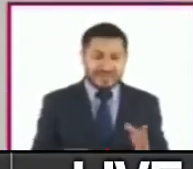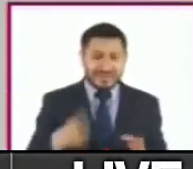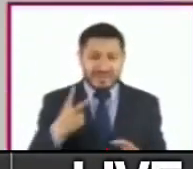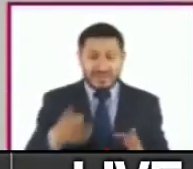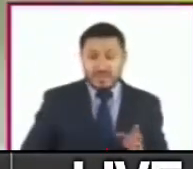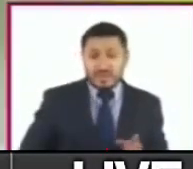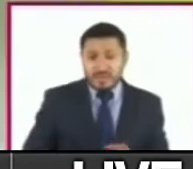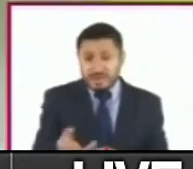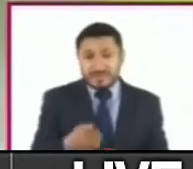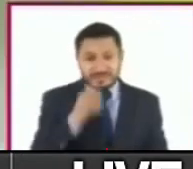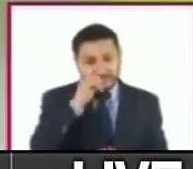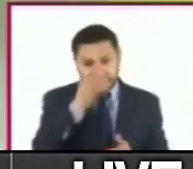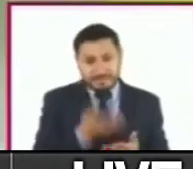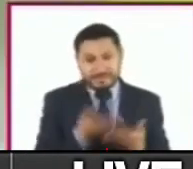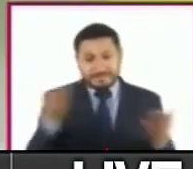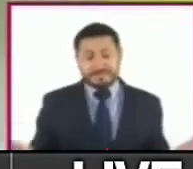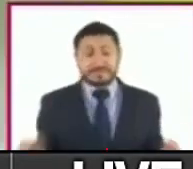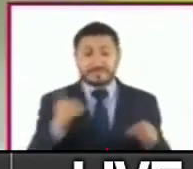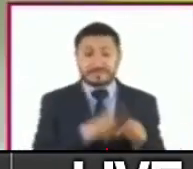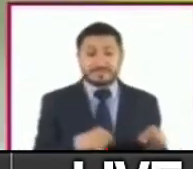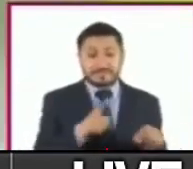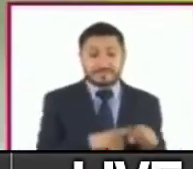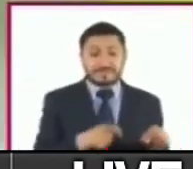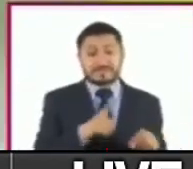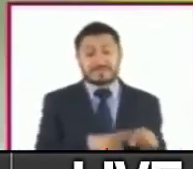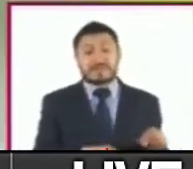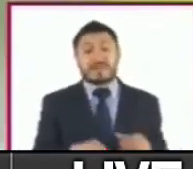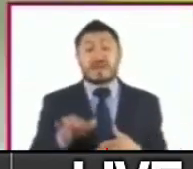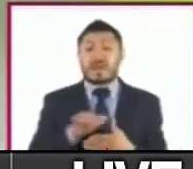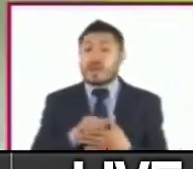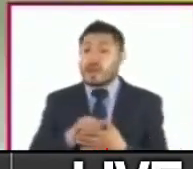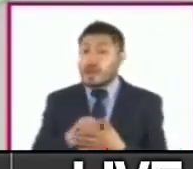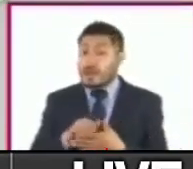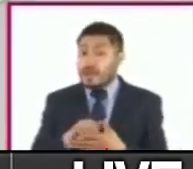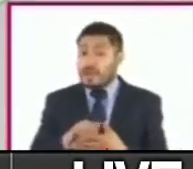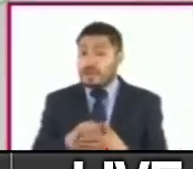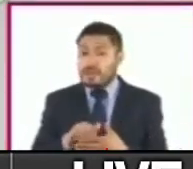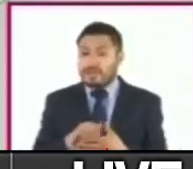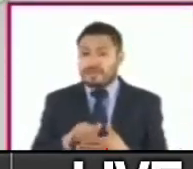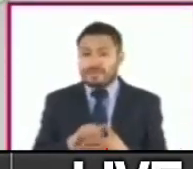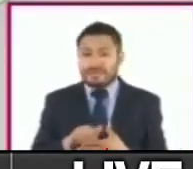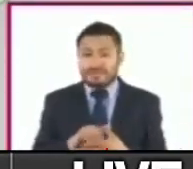ahora a la casilla de color morado.